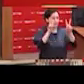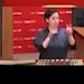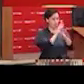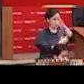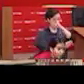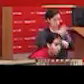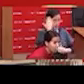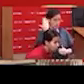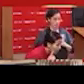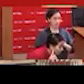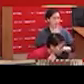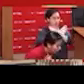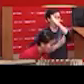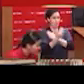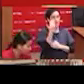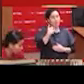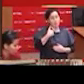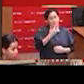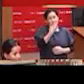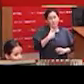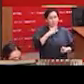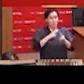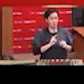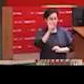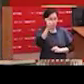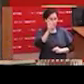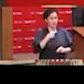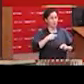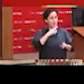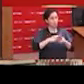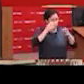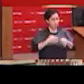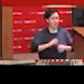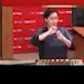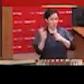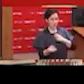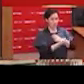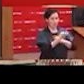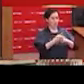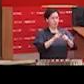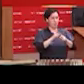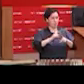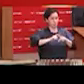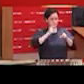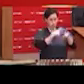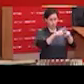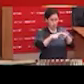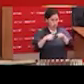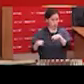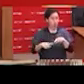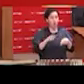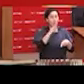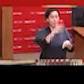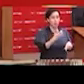la discapacidad que yo prefiero denominarla diversidad funcional porque creo que si